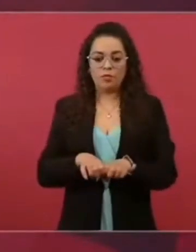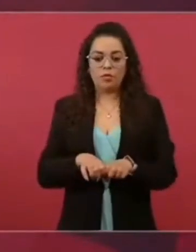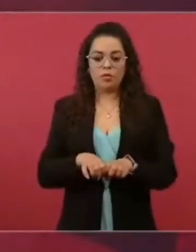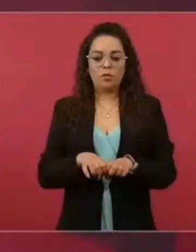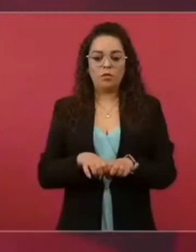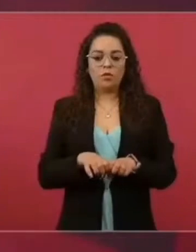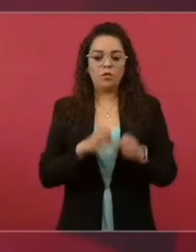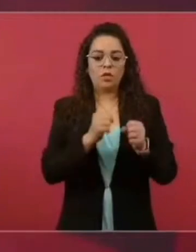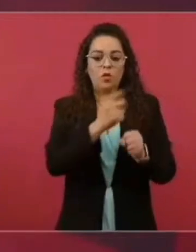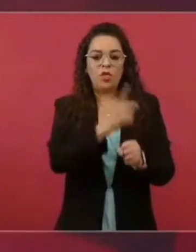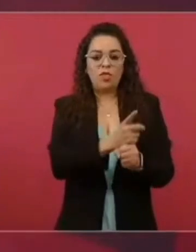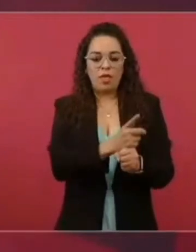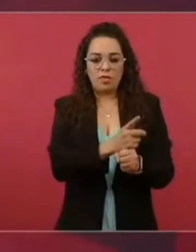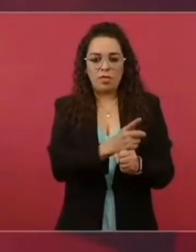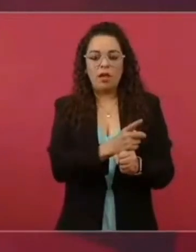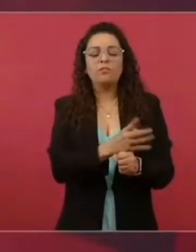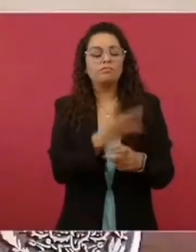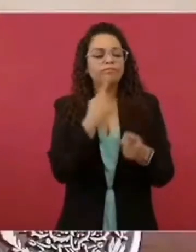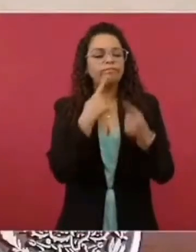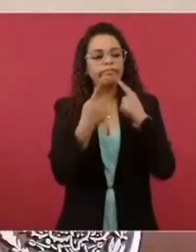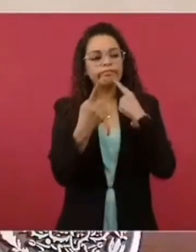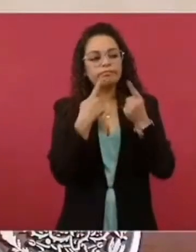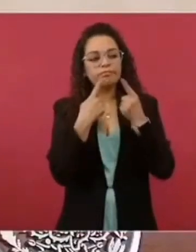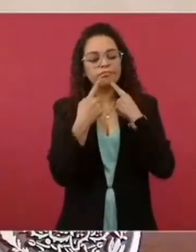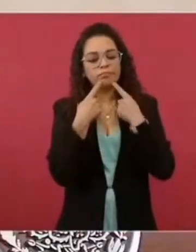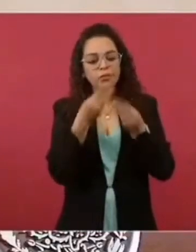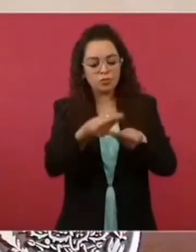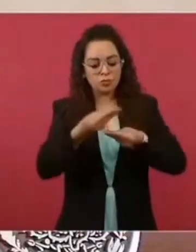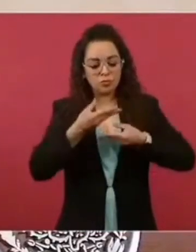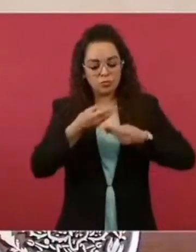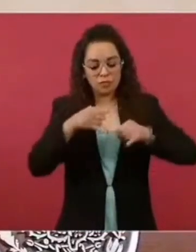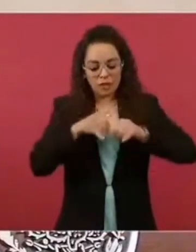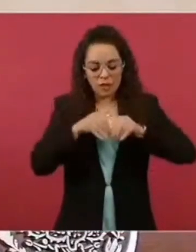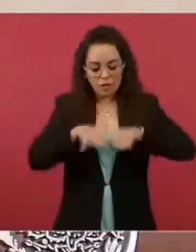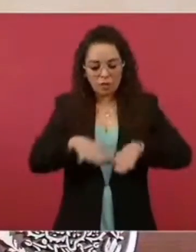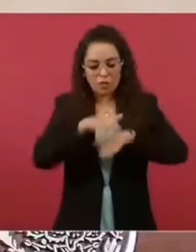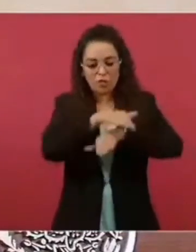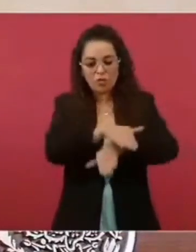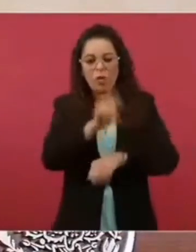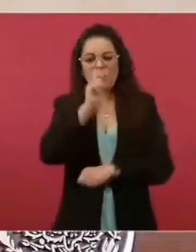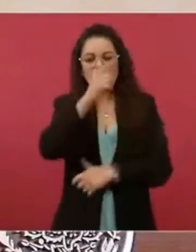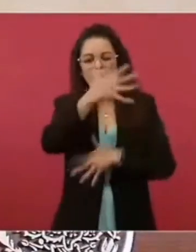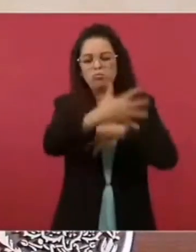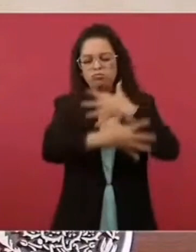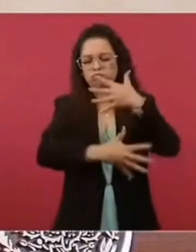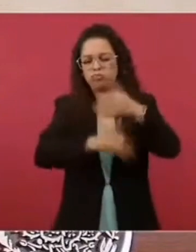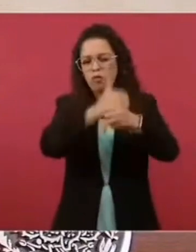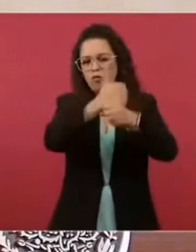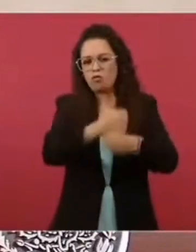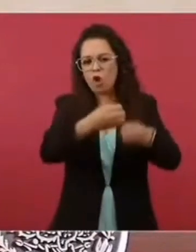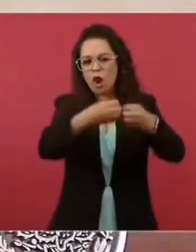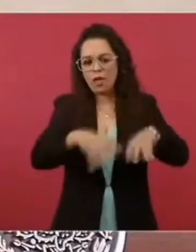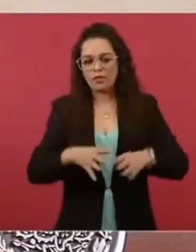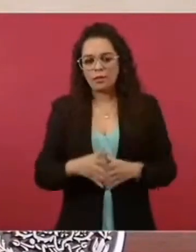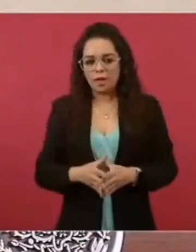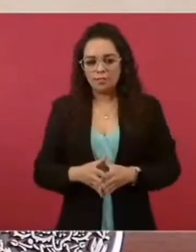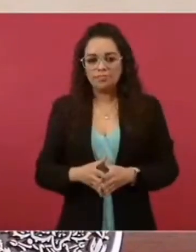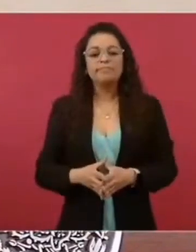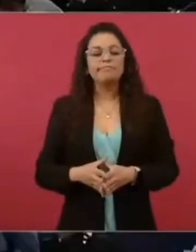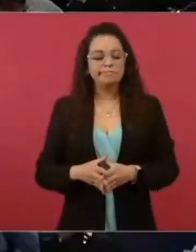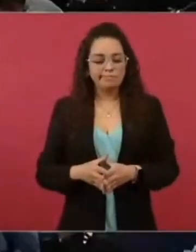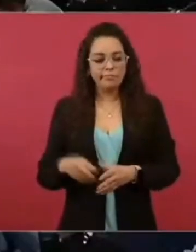vimos los datos sobre violencia y lo que se está haciendo, ¿no? Y estamos avanzando